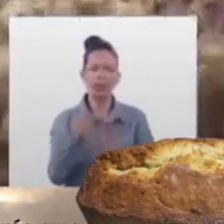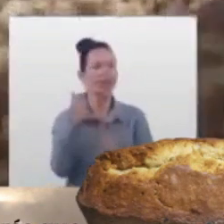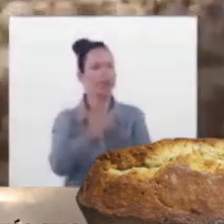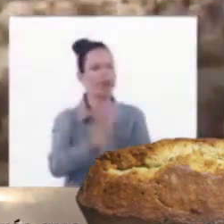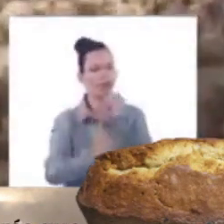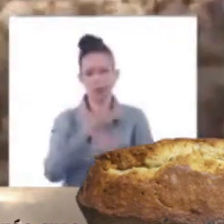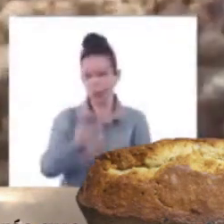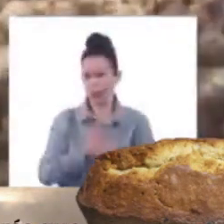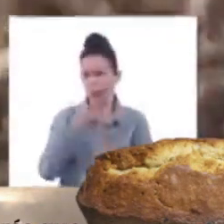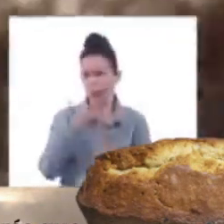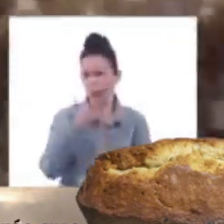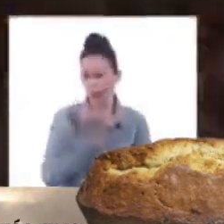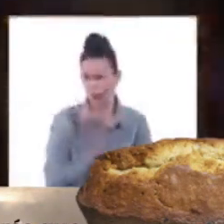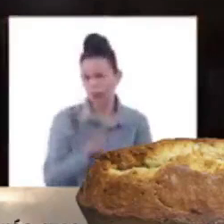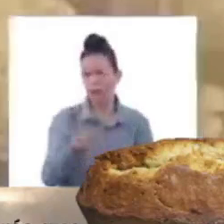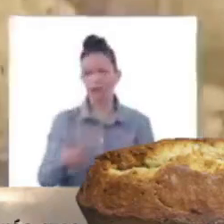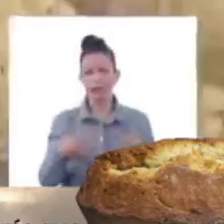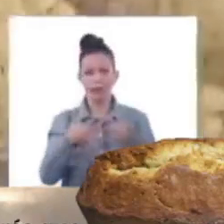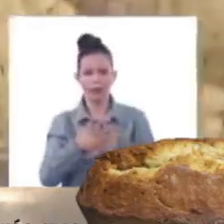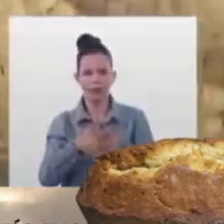e innovación. Lo antes.